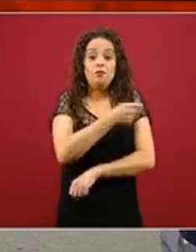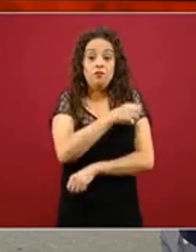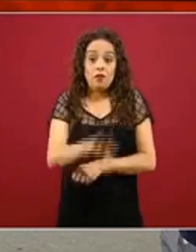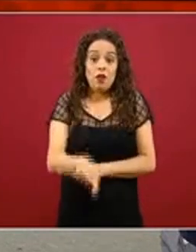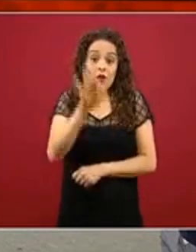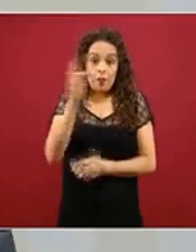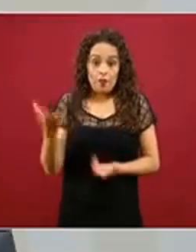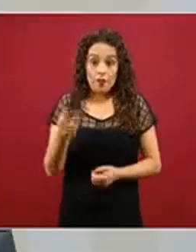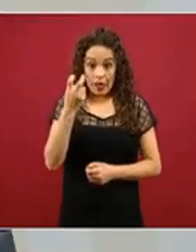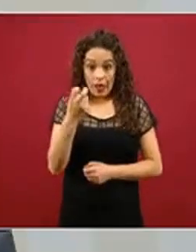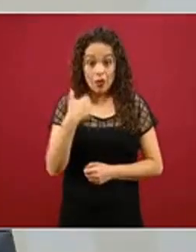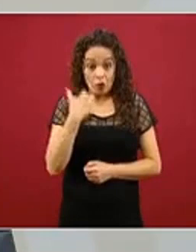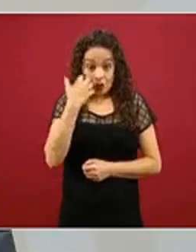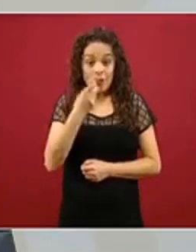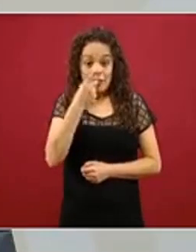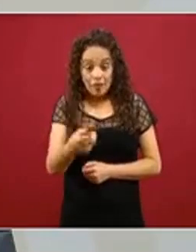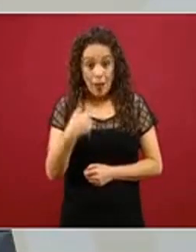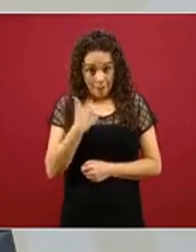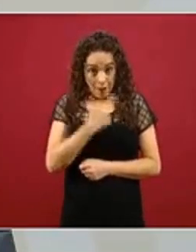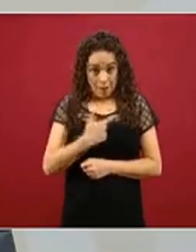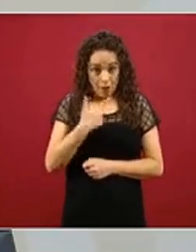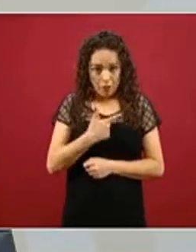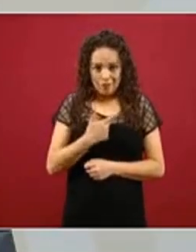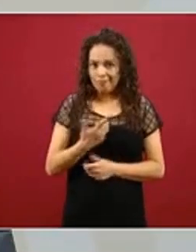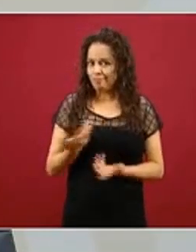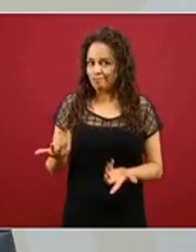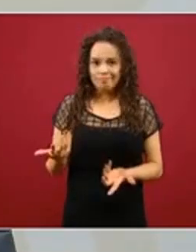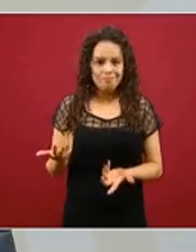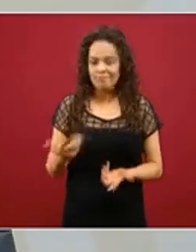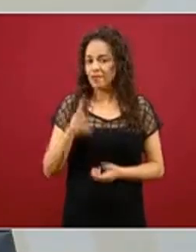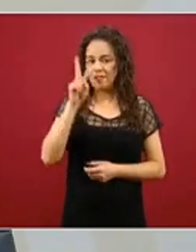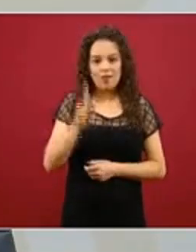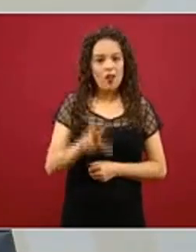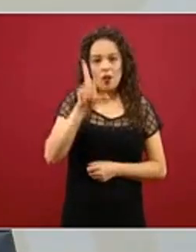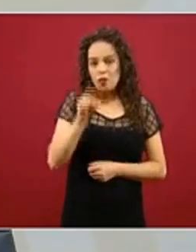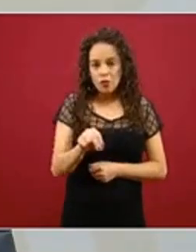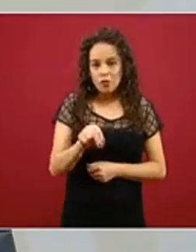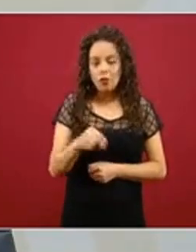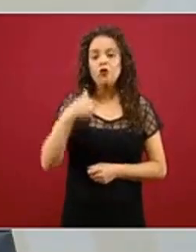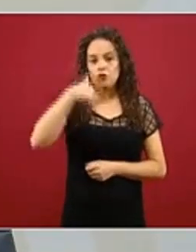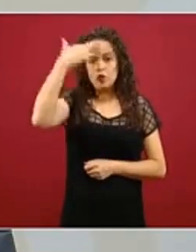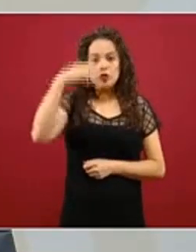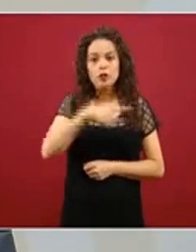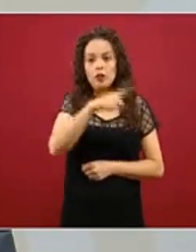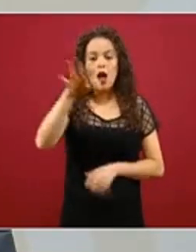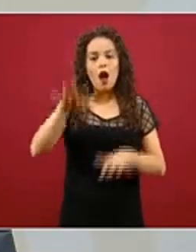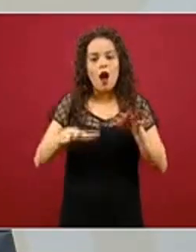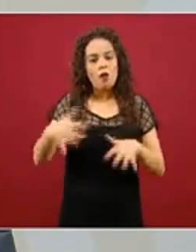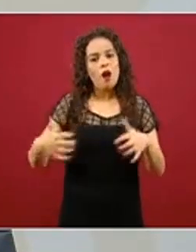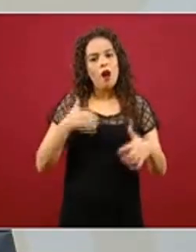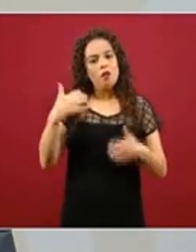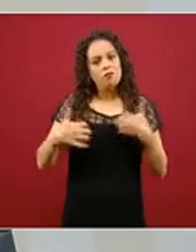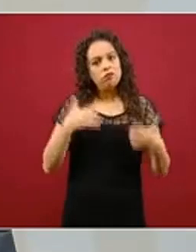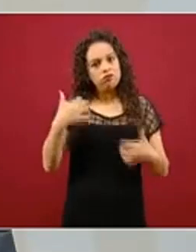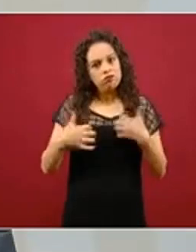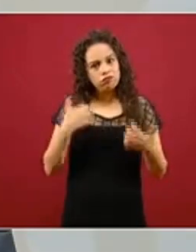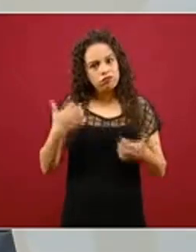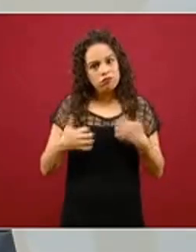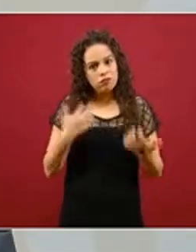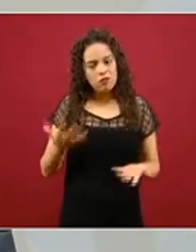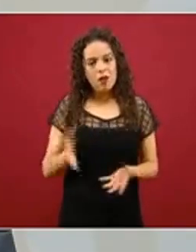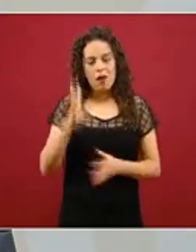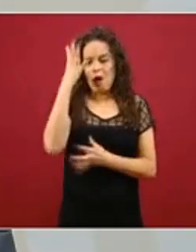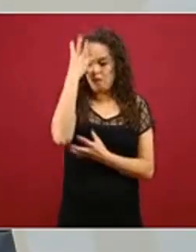ustedes en casa, frustrante, a veces desesperante, no pocas veces